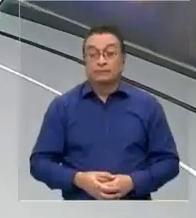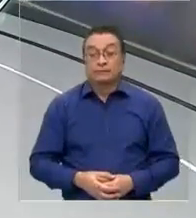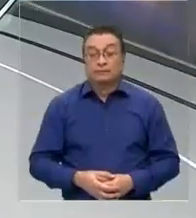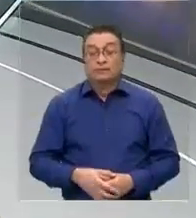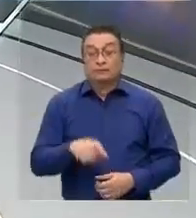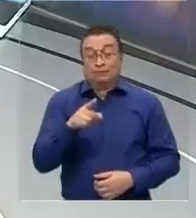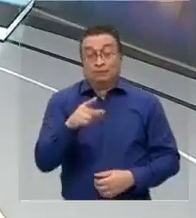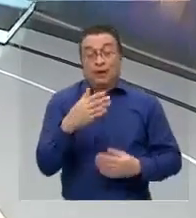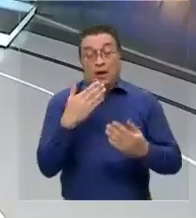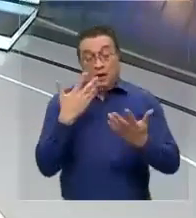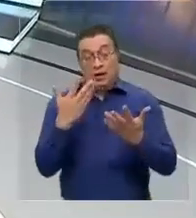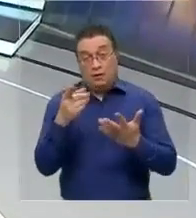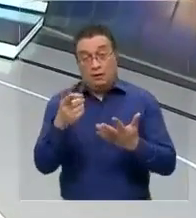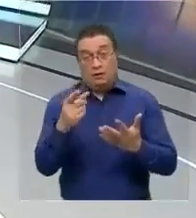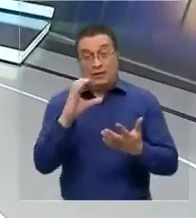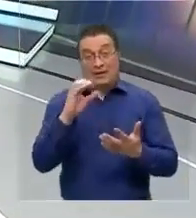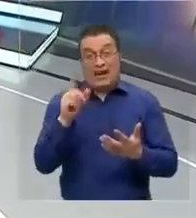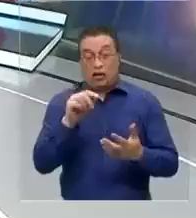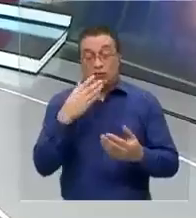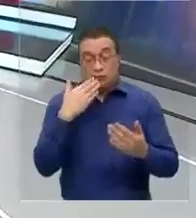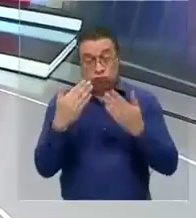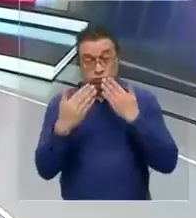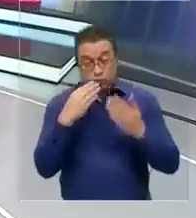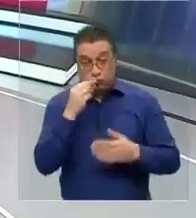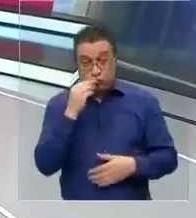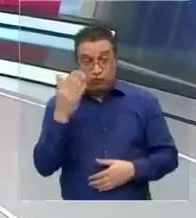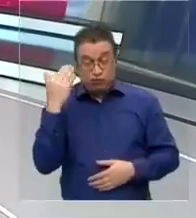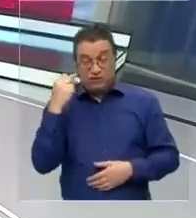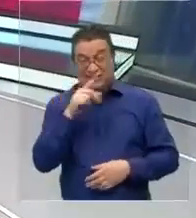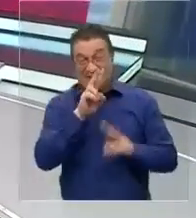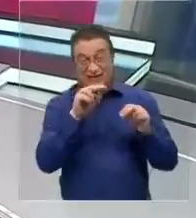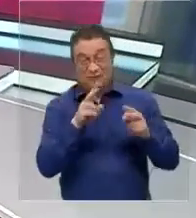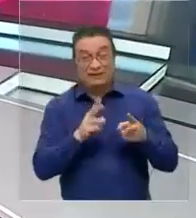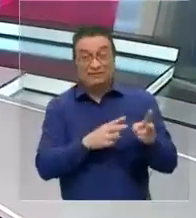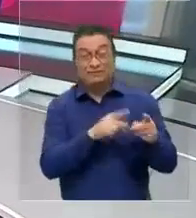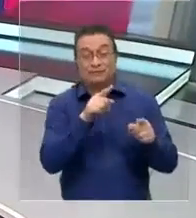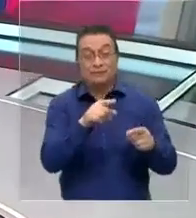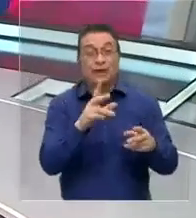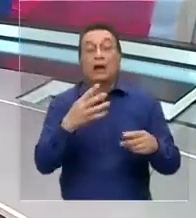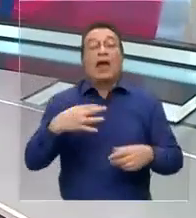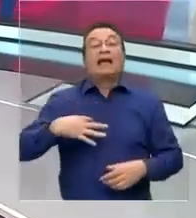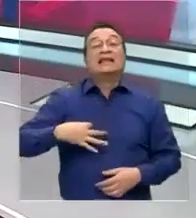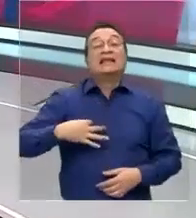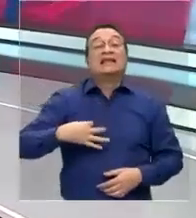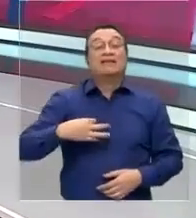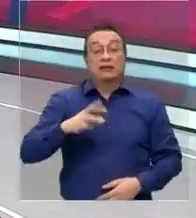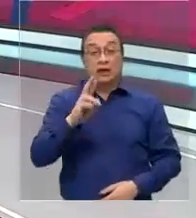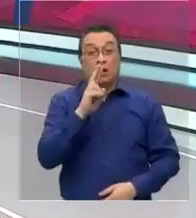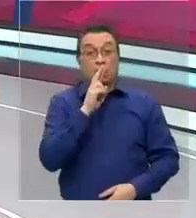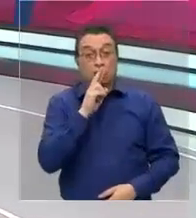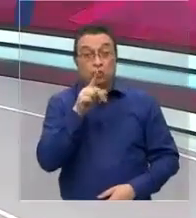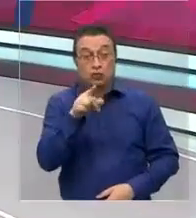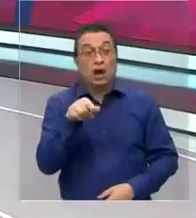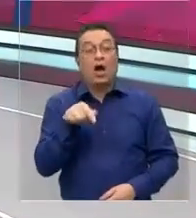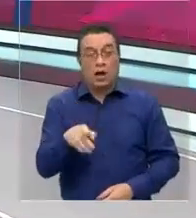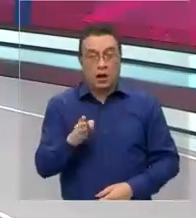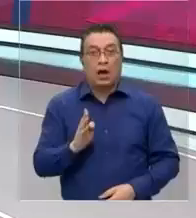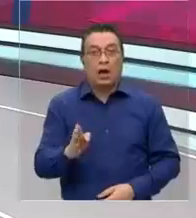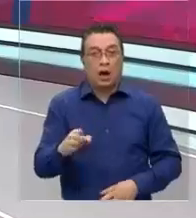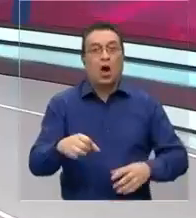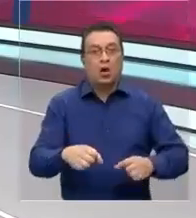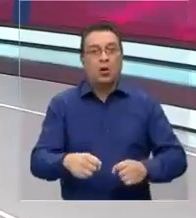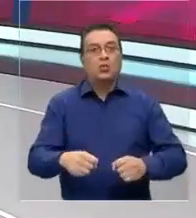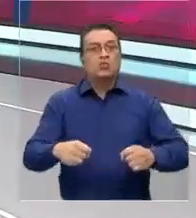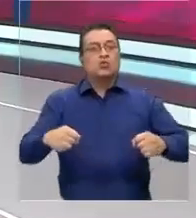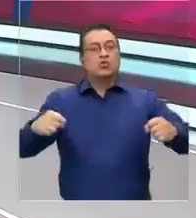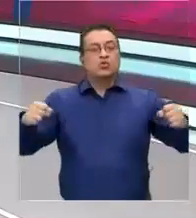Carlos, estábamos hablando con Daniel hace algunos instantes respecto a cómo la población civil en Rusia ha comenzado a